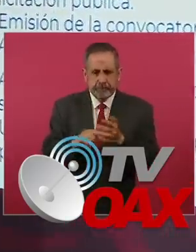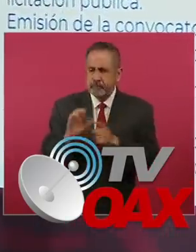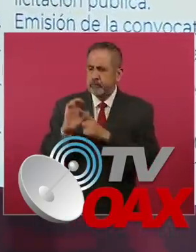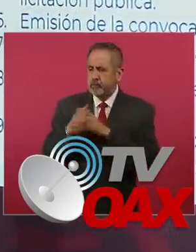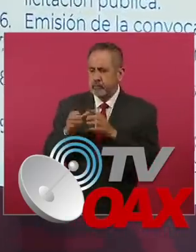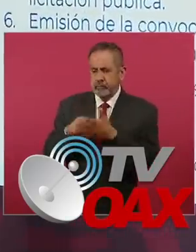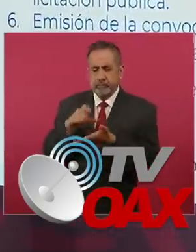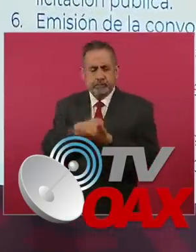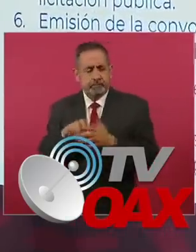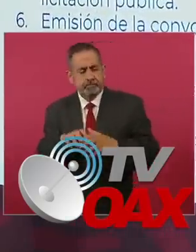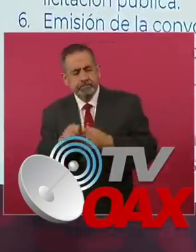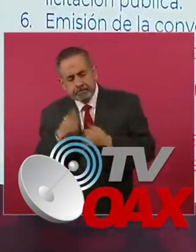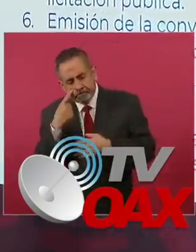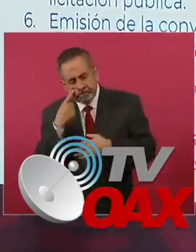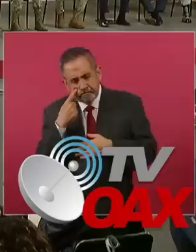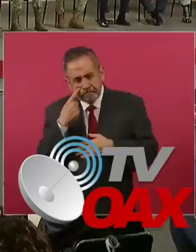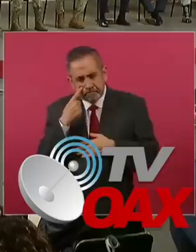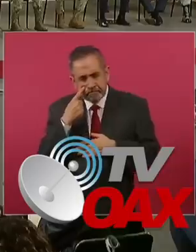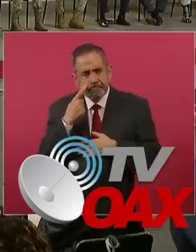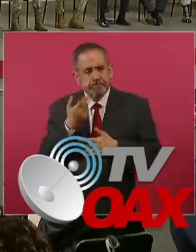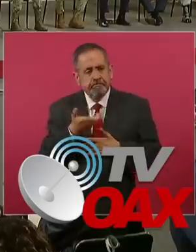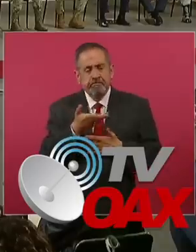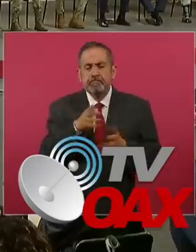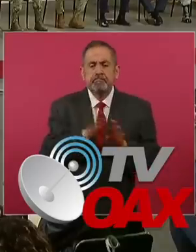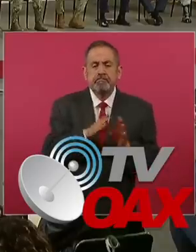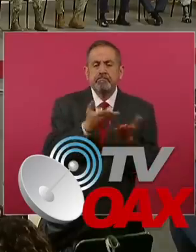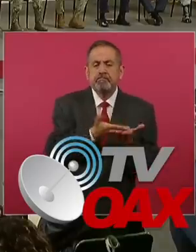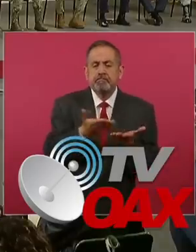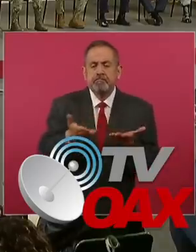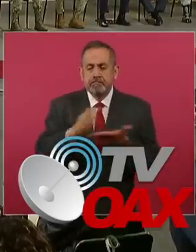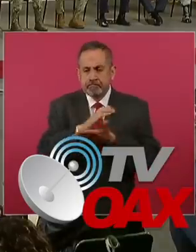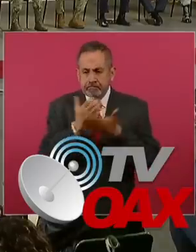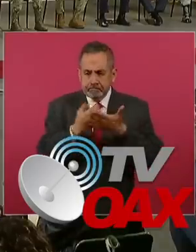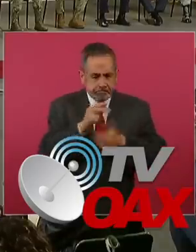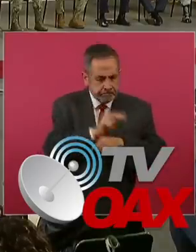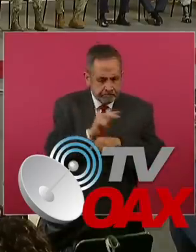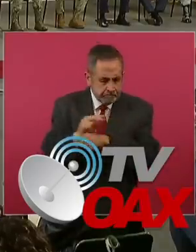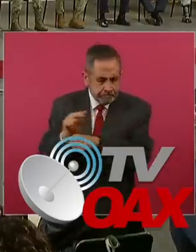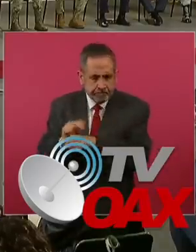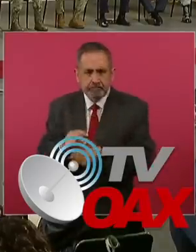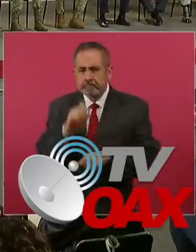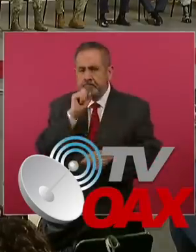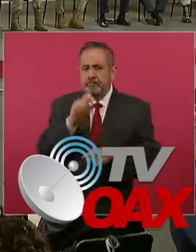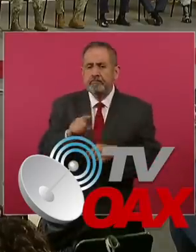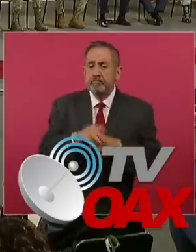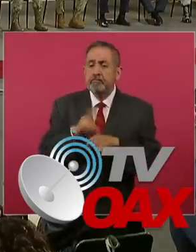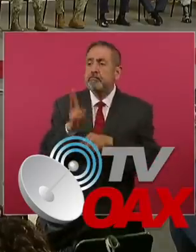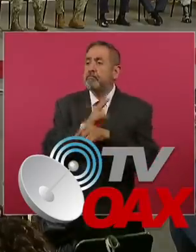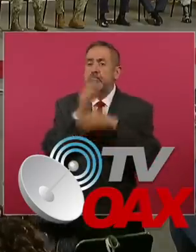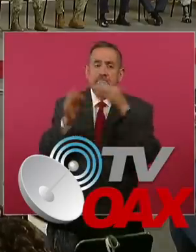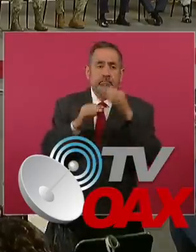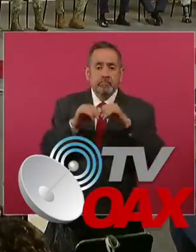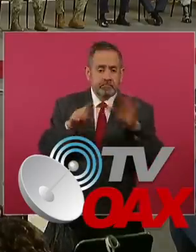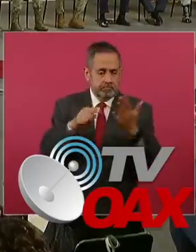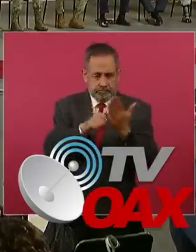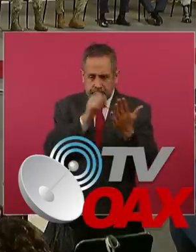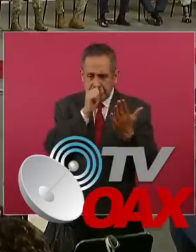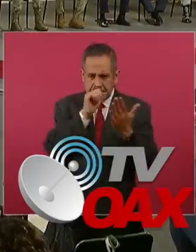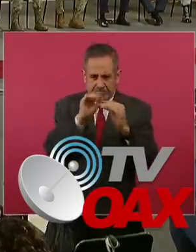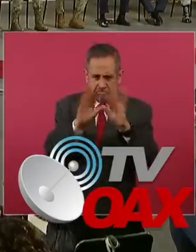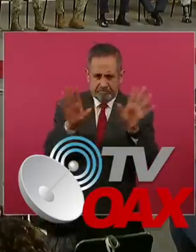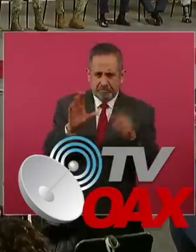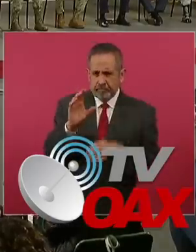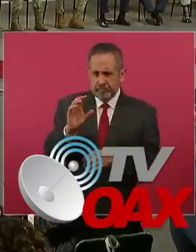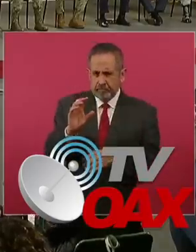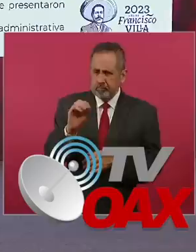de adquisiciones de todo el procedimiento para la licitación, también la emisión de la convocatoria que esté correcta en